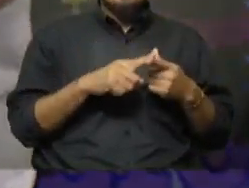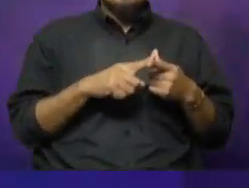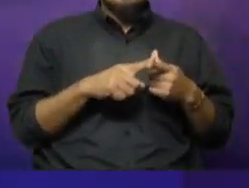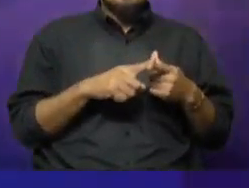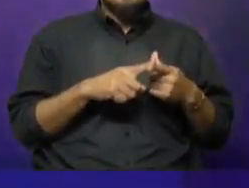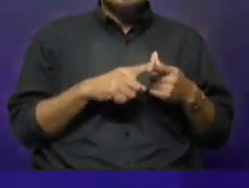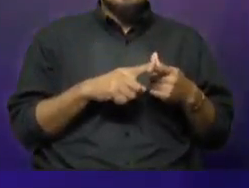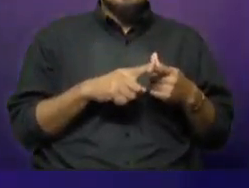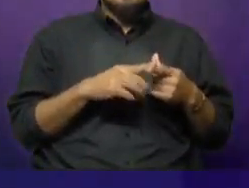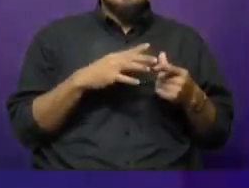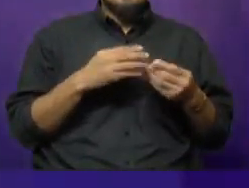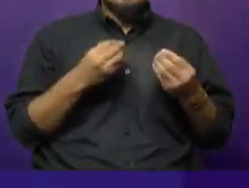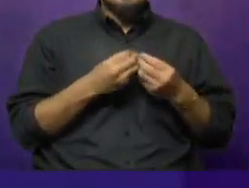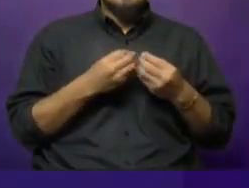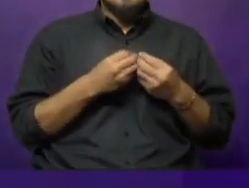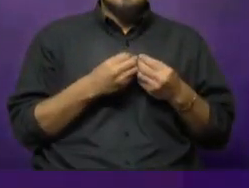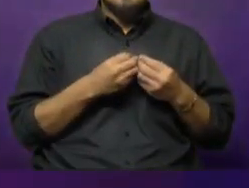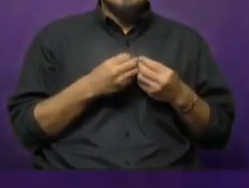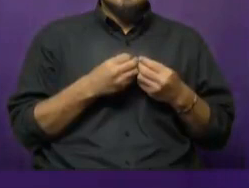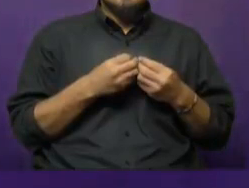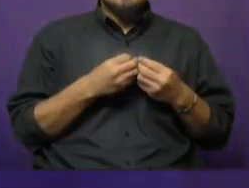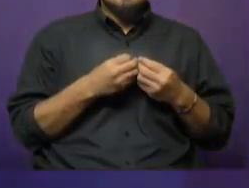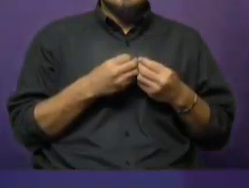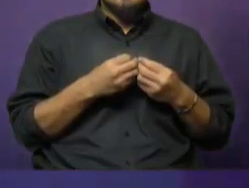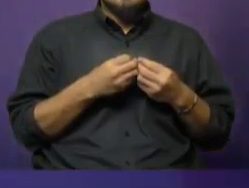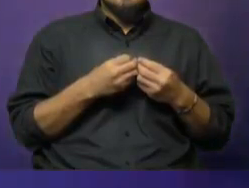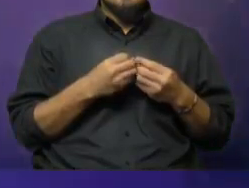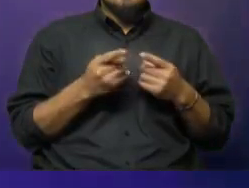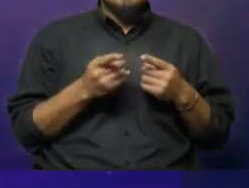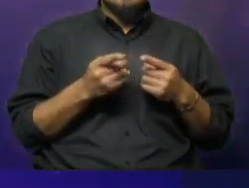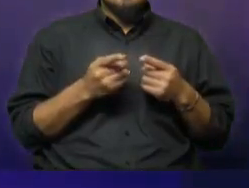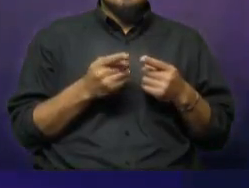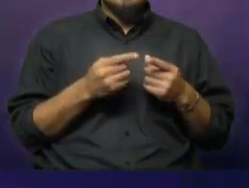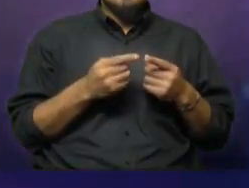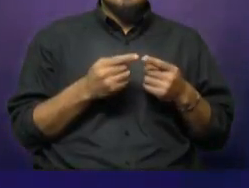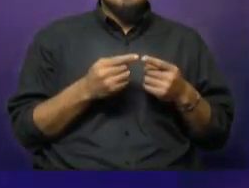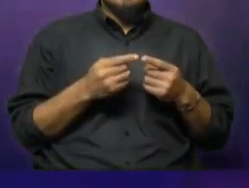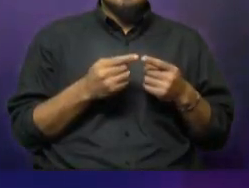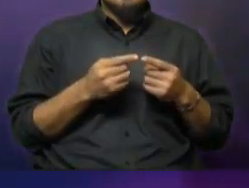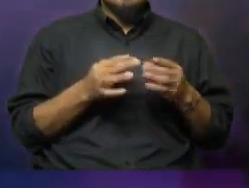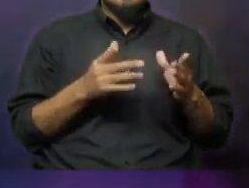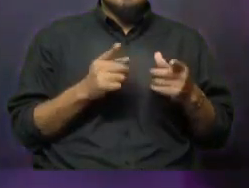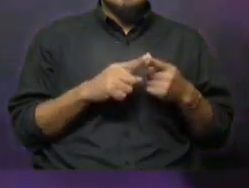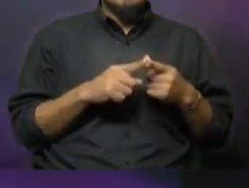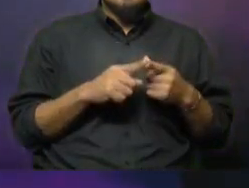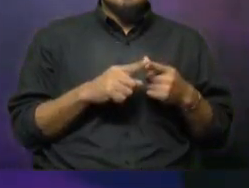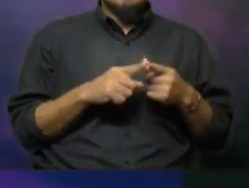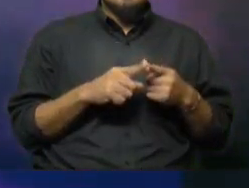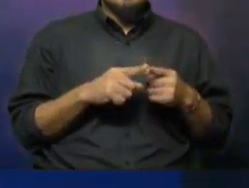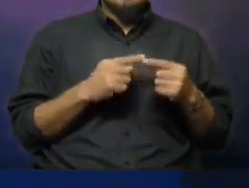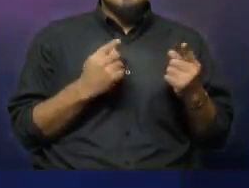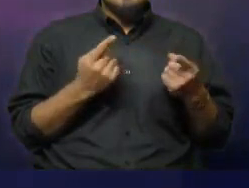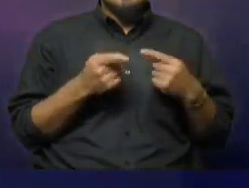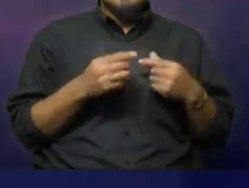Está despegada, la verdad. Y bueno, como por ahí, de los integrantes del disco